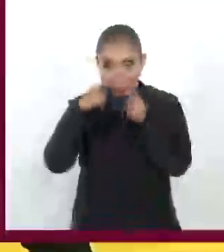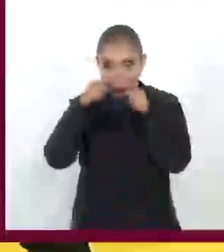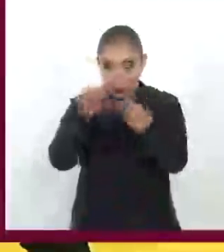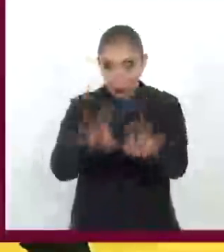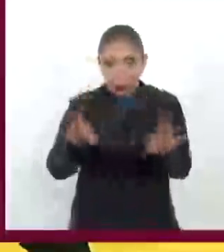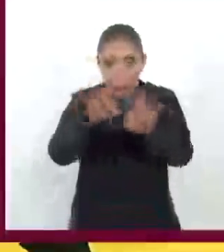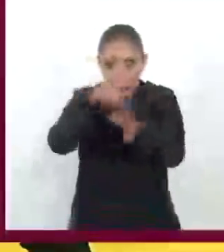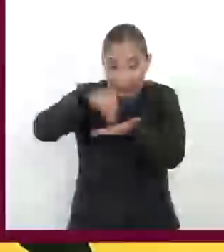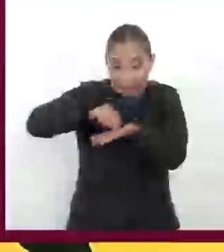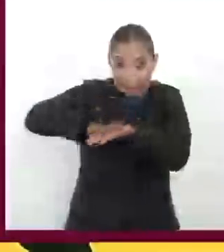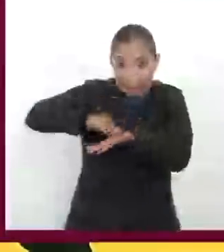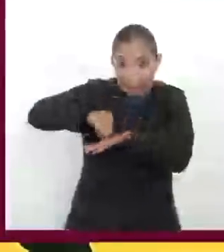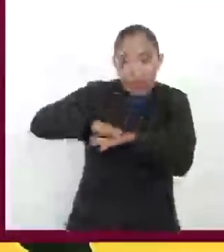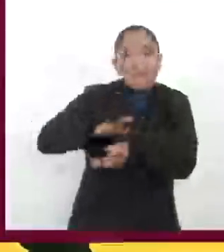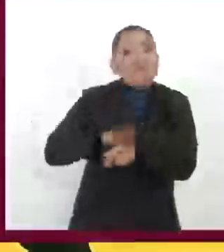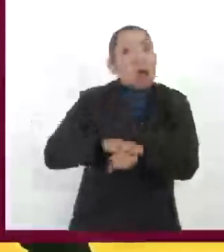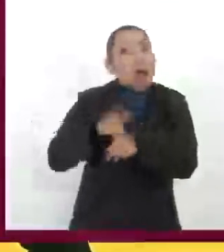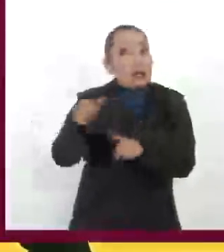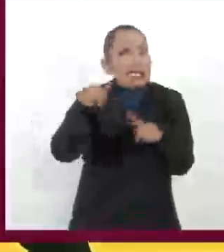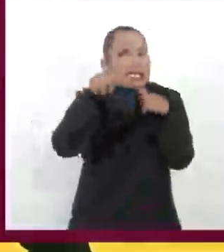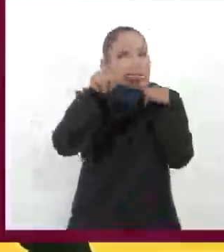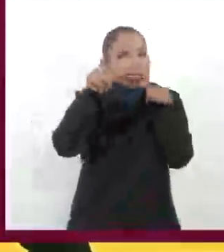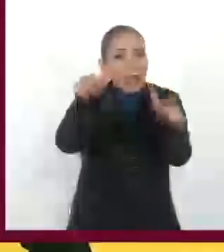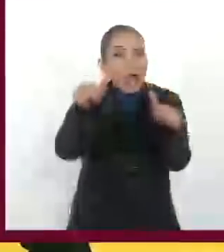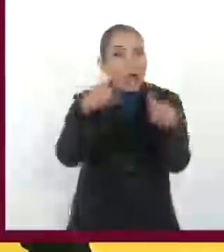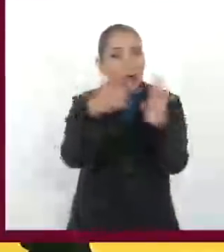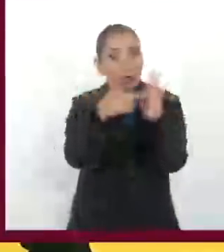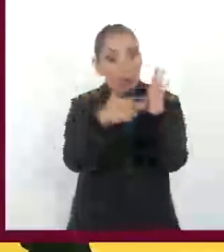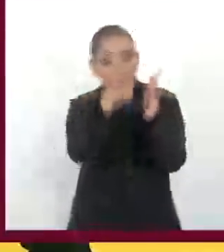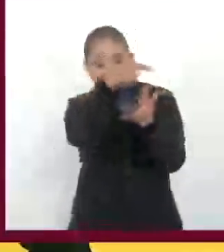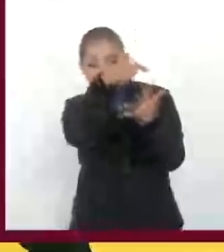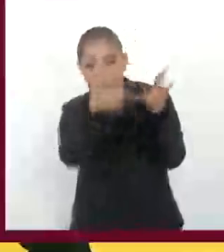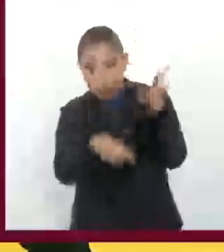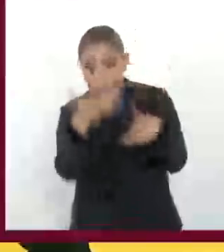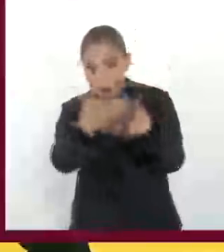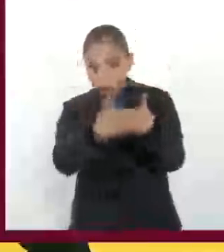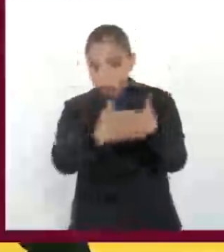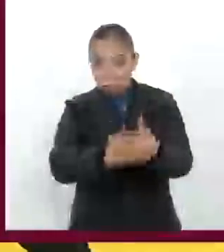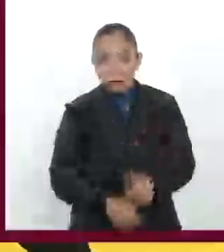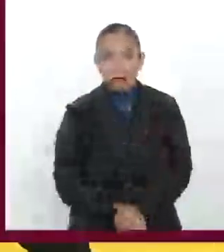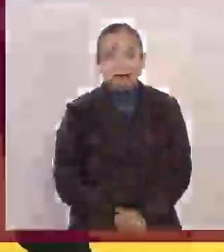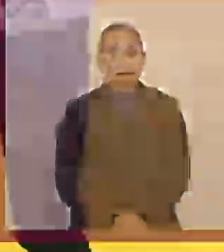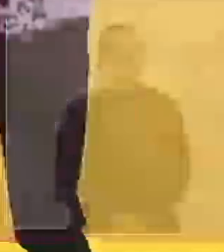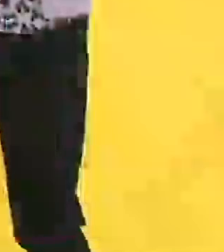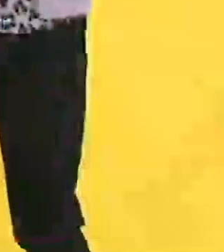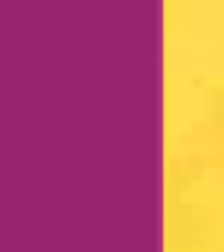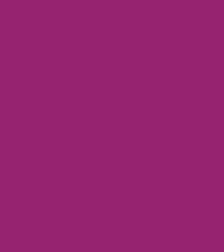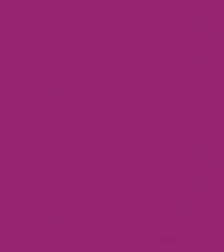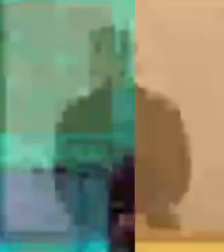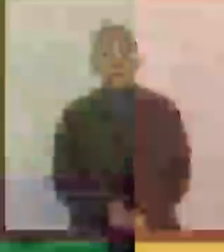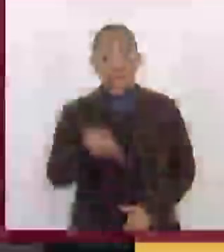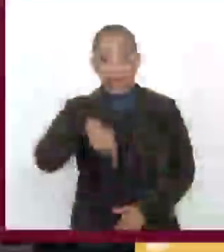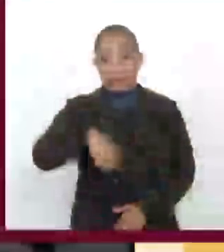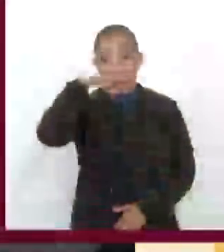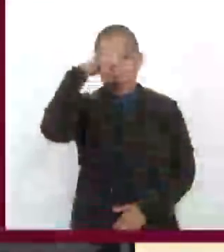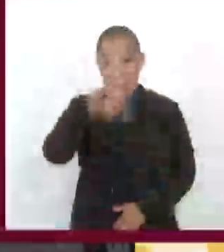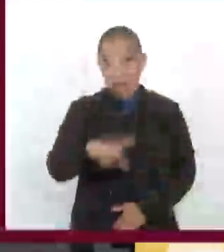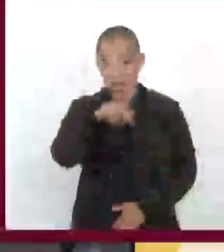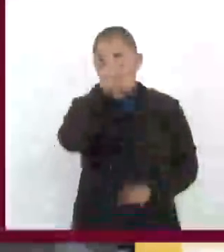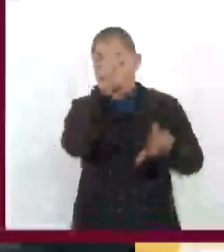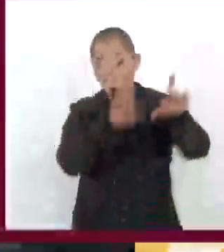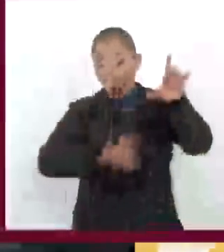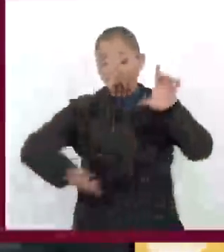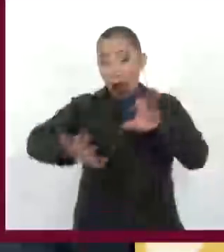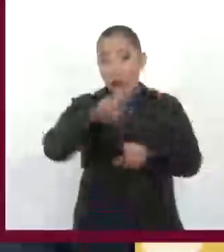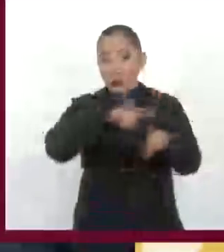que les parezcan más relevantes. Sobre todo, presten atención a los principios que se mencionarán. En nuestro